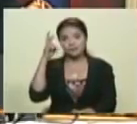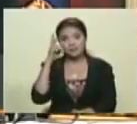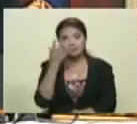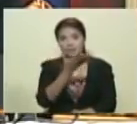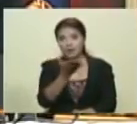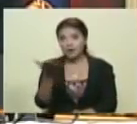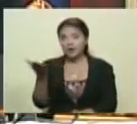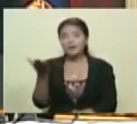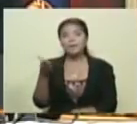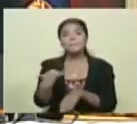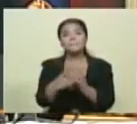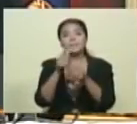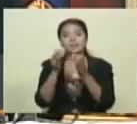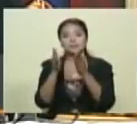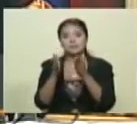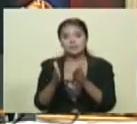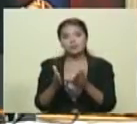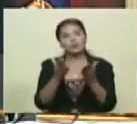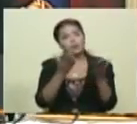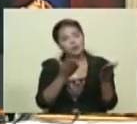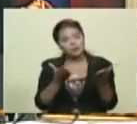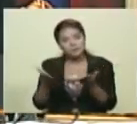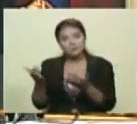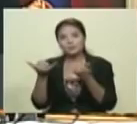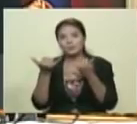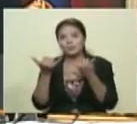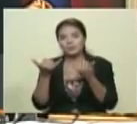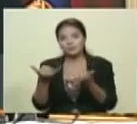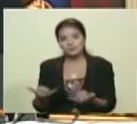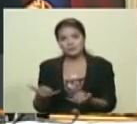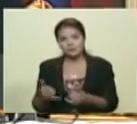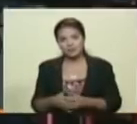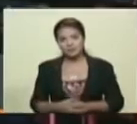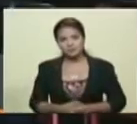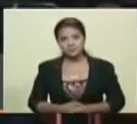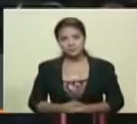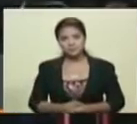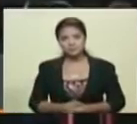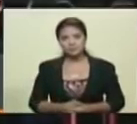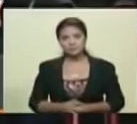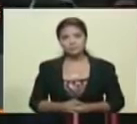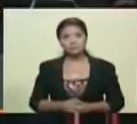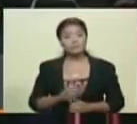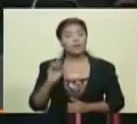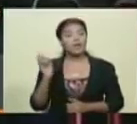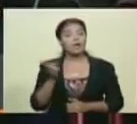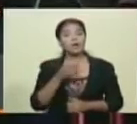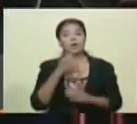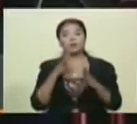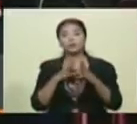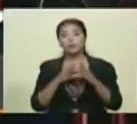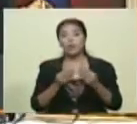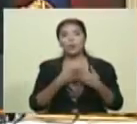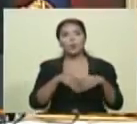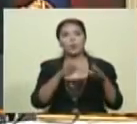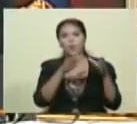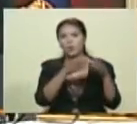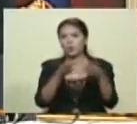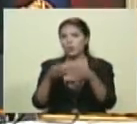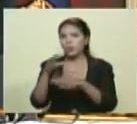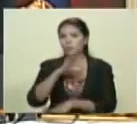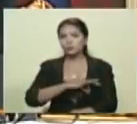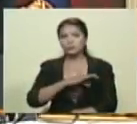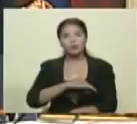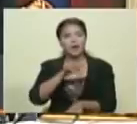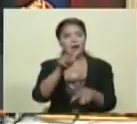compañero ministro, yo los invito desde ya, vicepresidentes de gobierno, a todos los movimientos sociales, a toda la